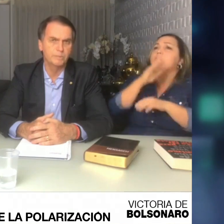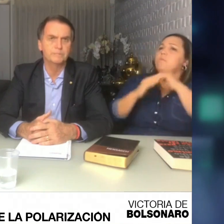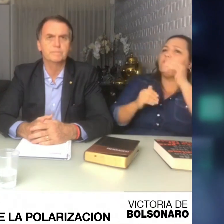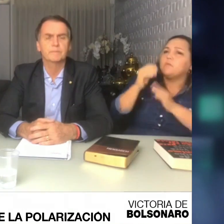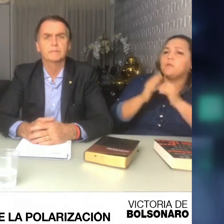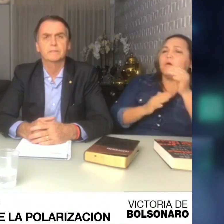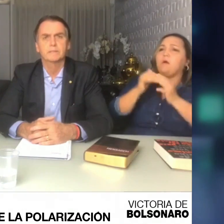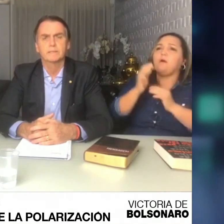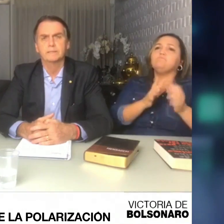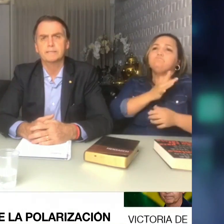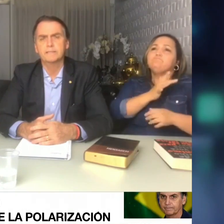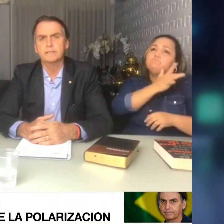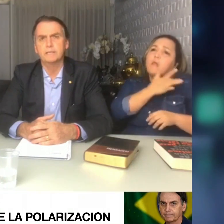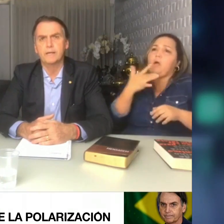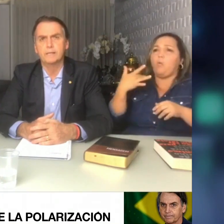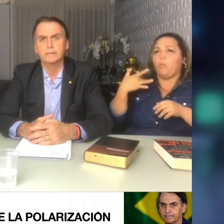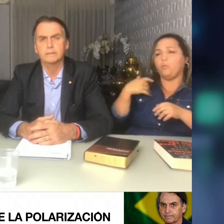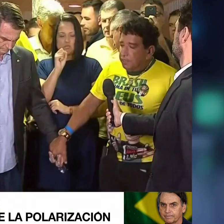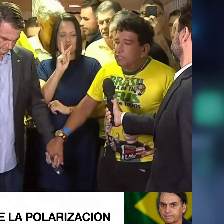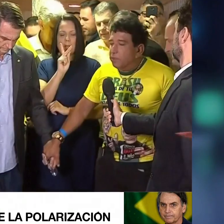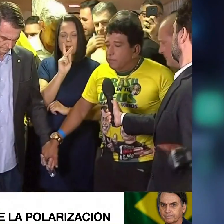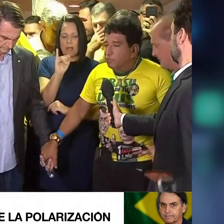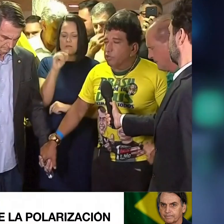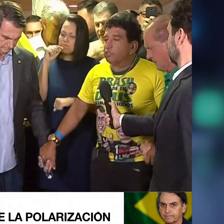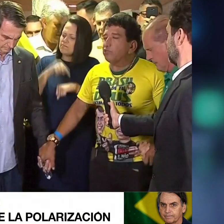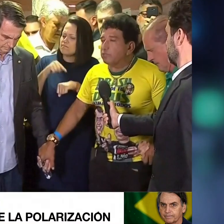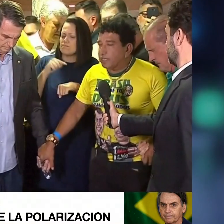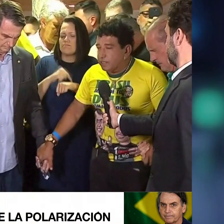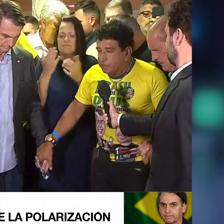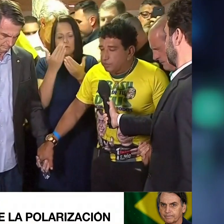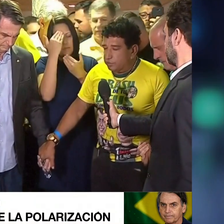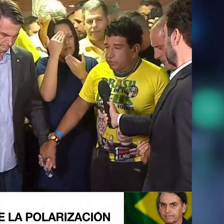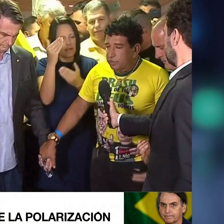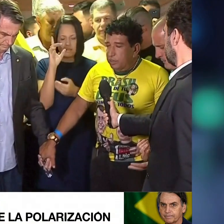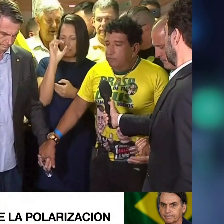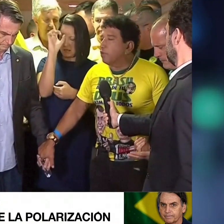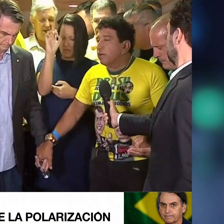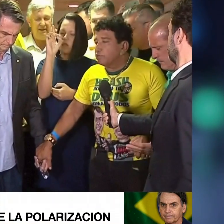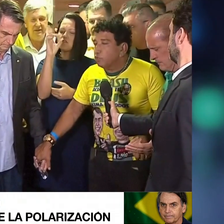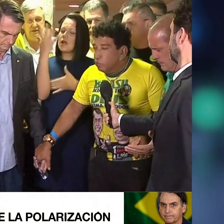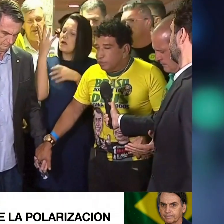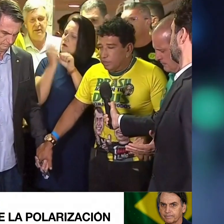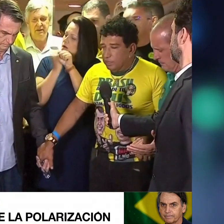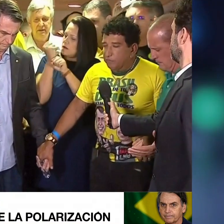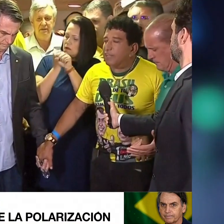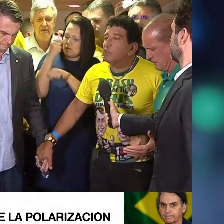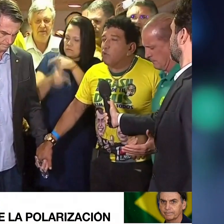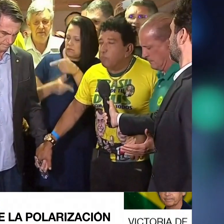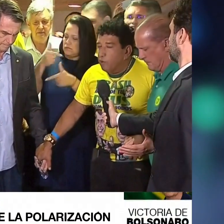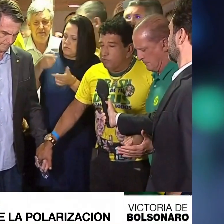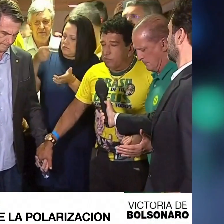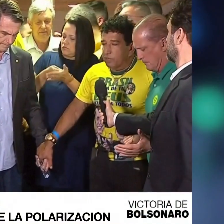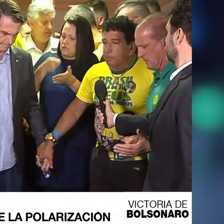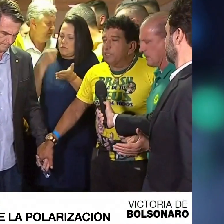otra responsabilidad además de eso él judiciario en buen bratz chile es muy fuerte y muy activo y